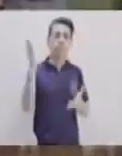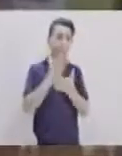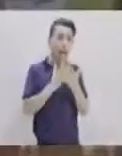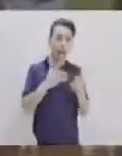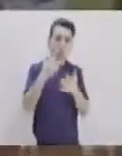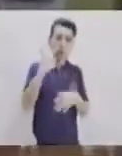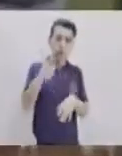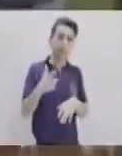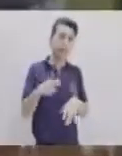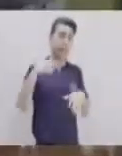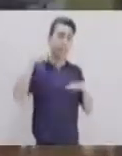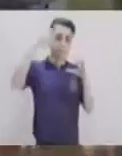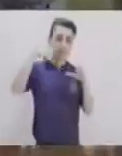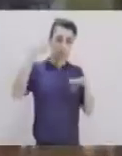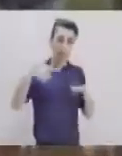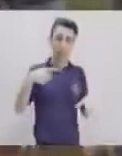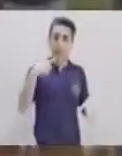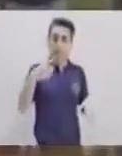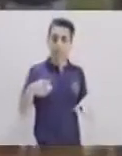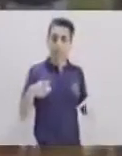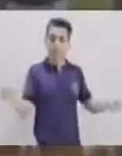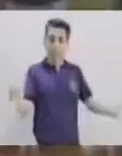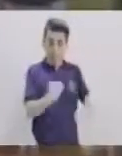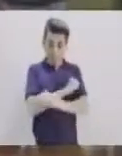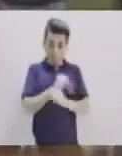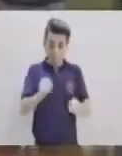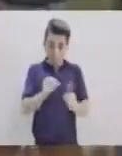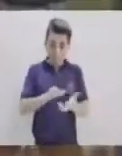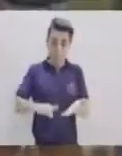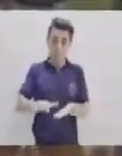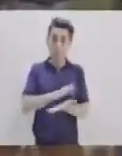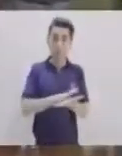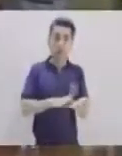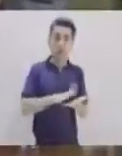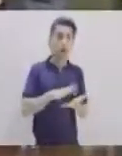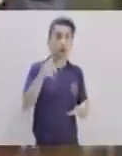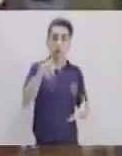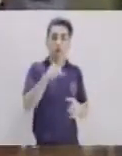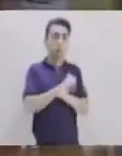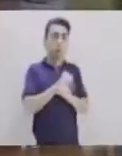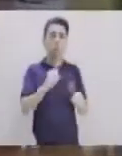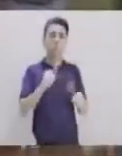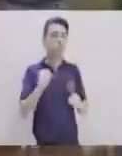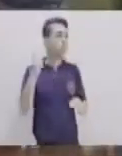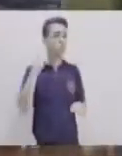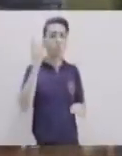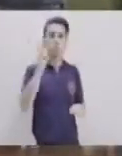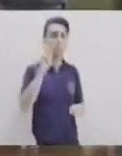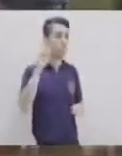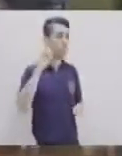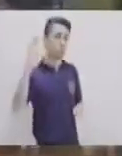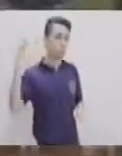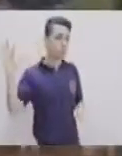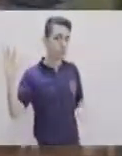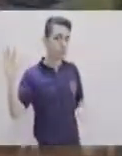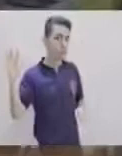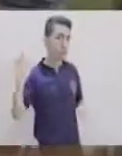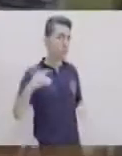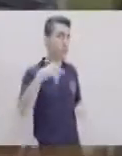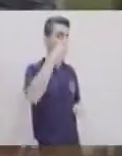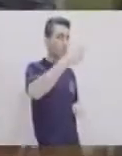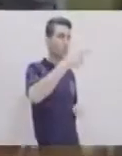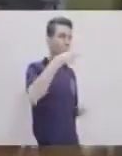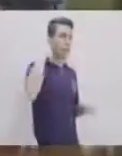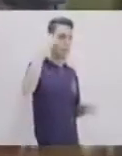alguna película en el espacio, algunas películas cuando algo explota no produce ningún sonido, mientras que cuando en otras películas